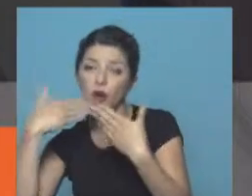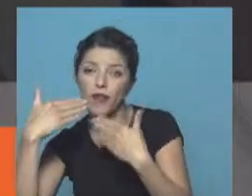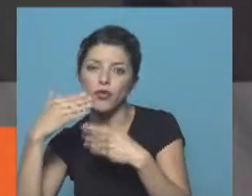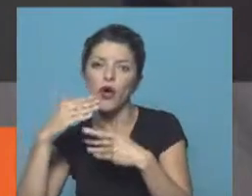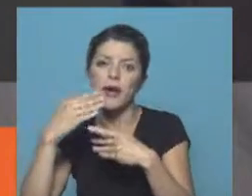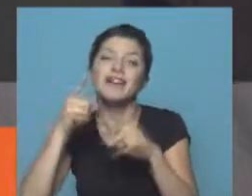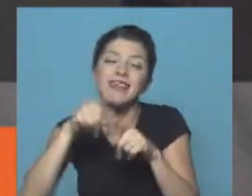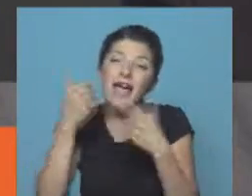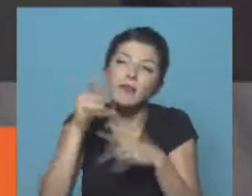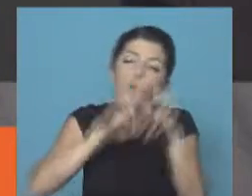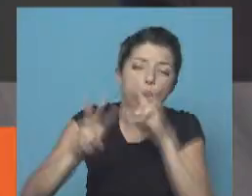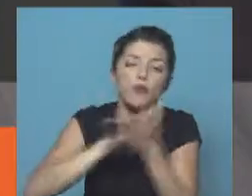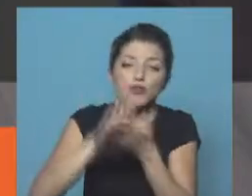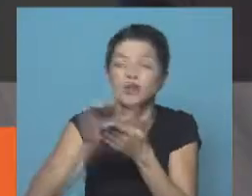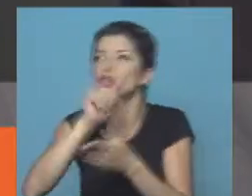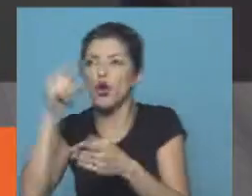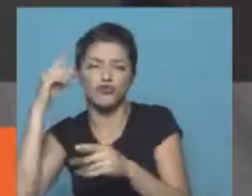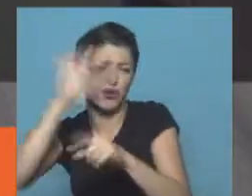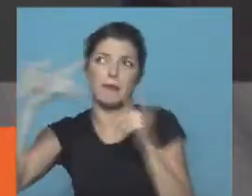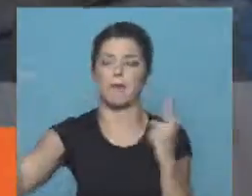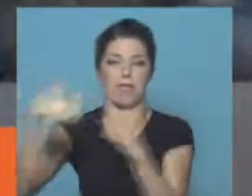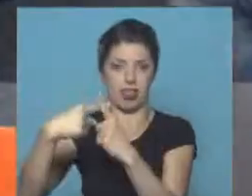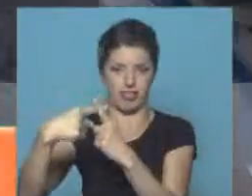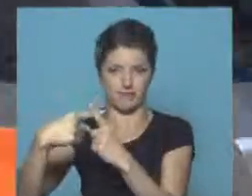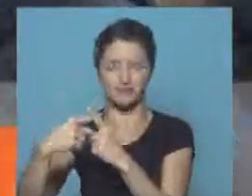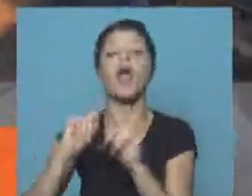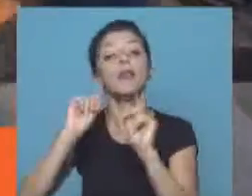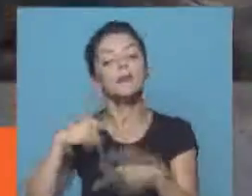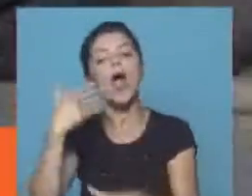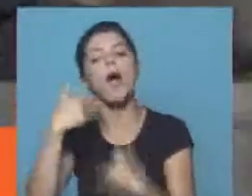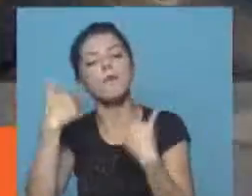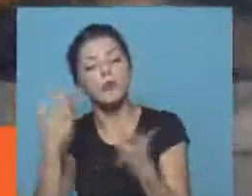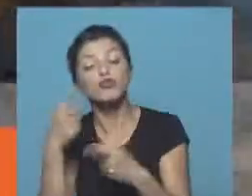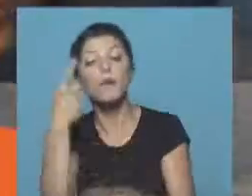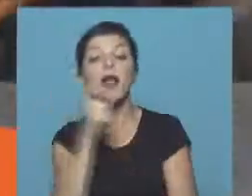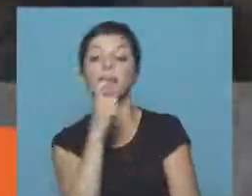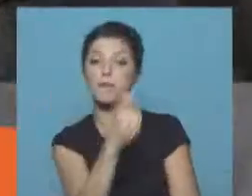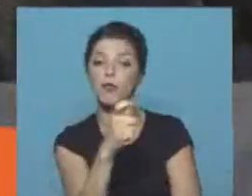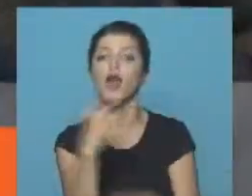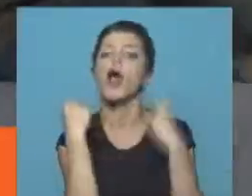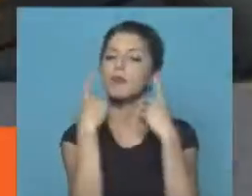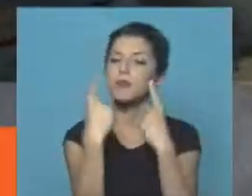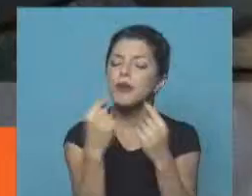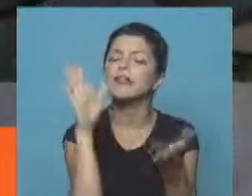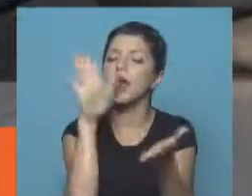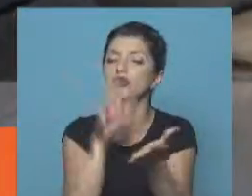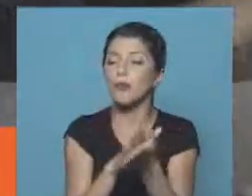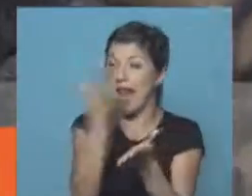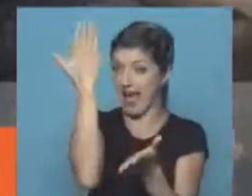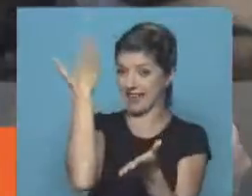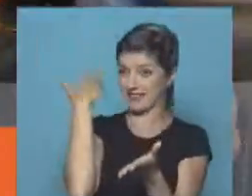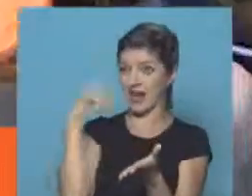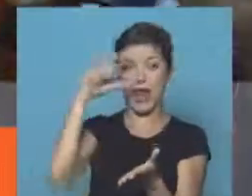mirada solamente basada en el conflicto. El jefe de gabinete aprovechó además una pregunta para responder las críticas al respecto que formuló ayer